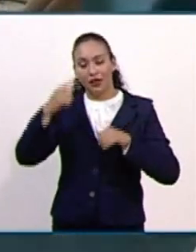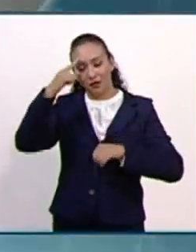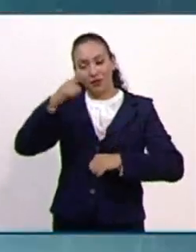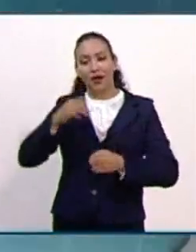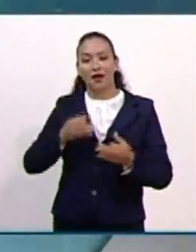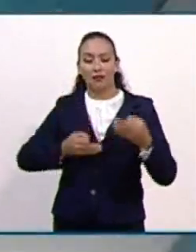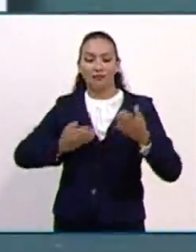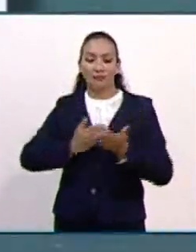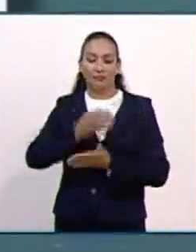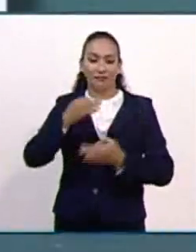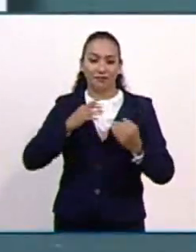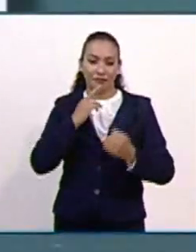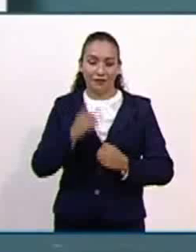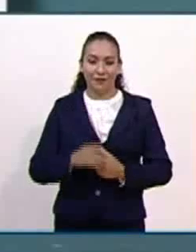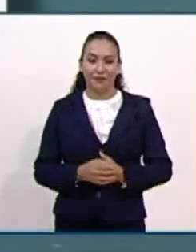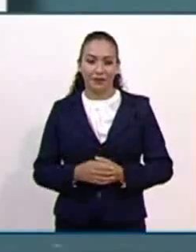justicia.